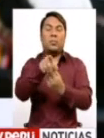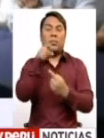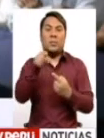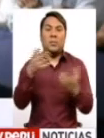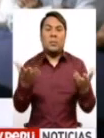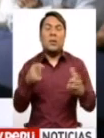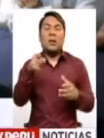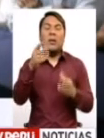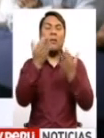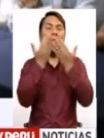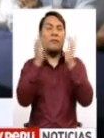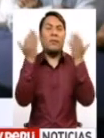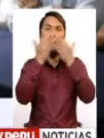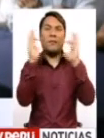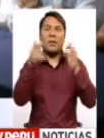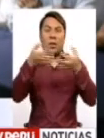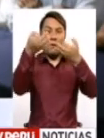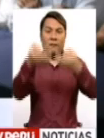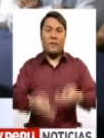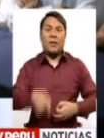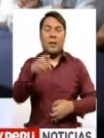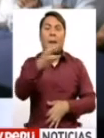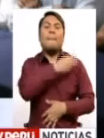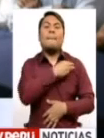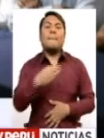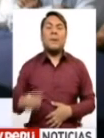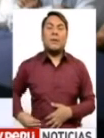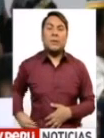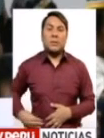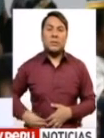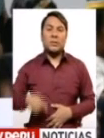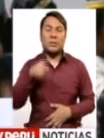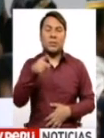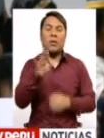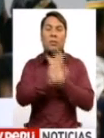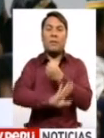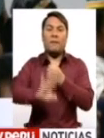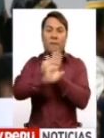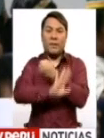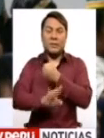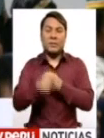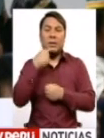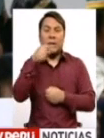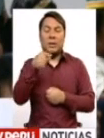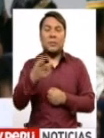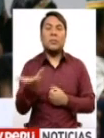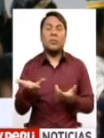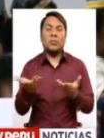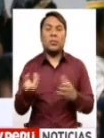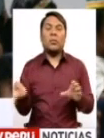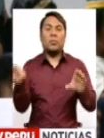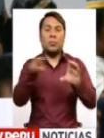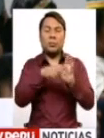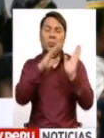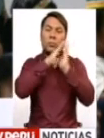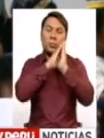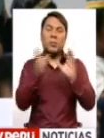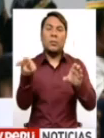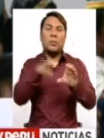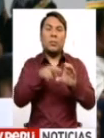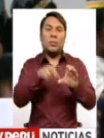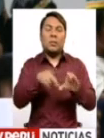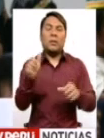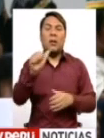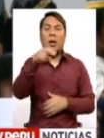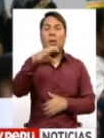en la cuenta oficial del Ministerio de Defensa. Ellos se hospedan en la base de la naval